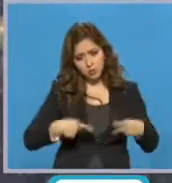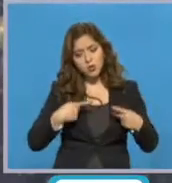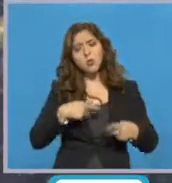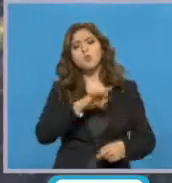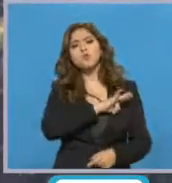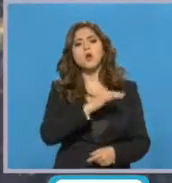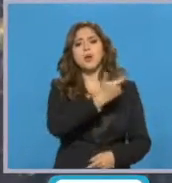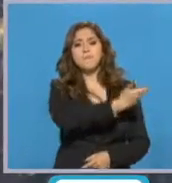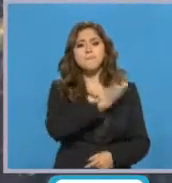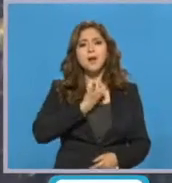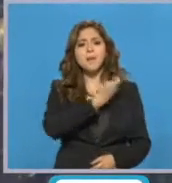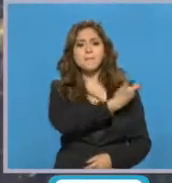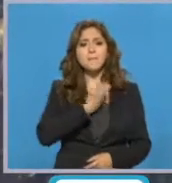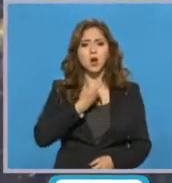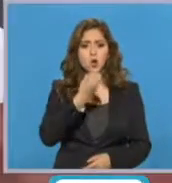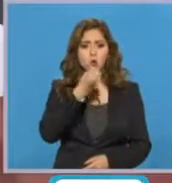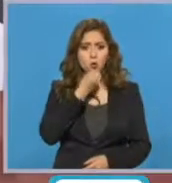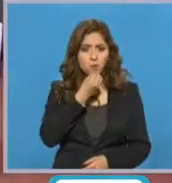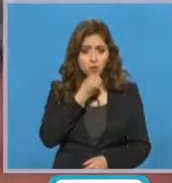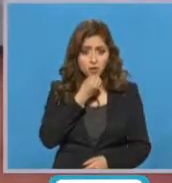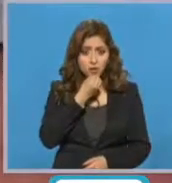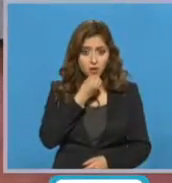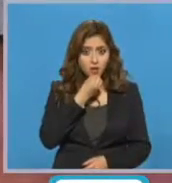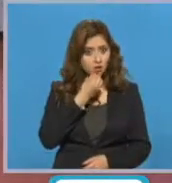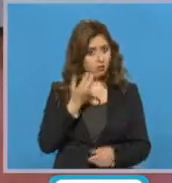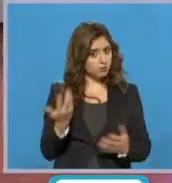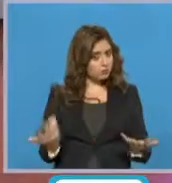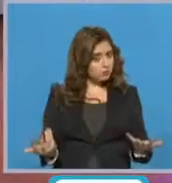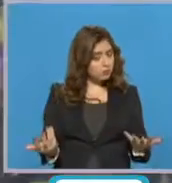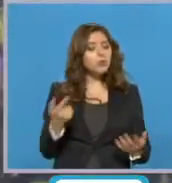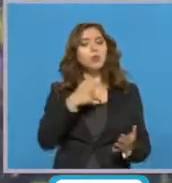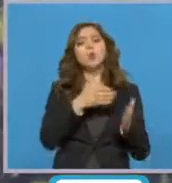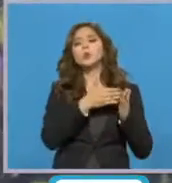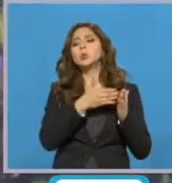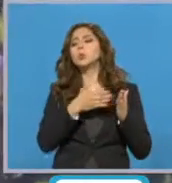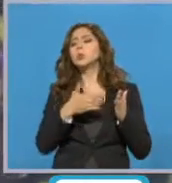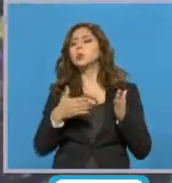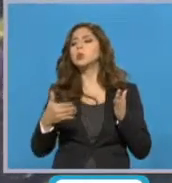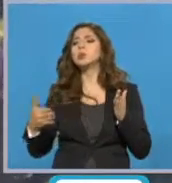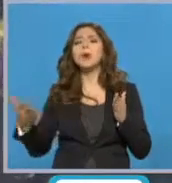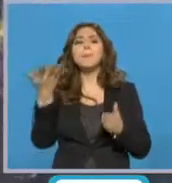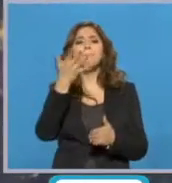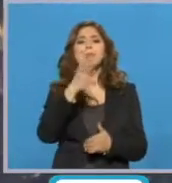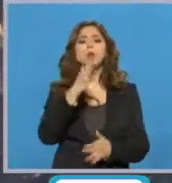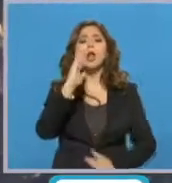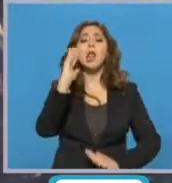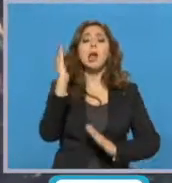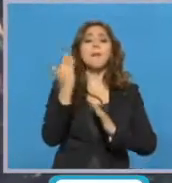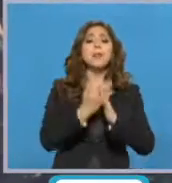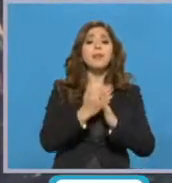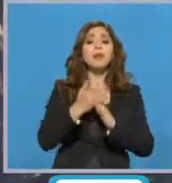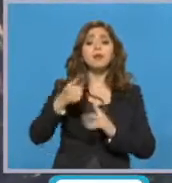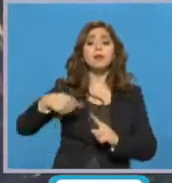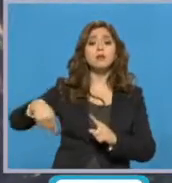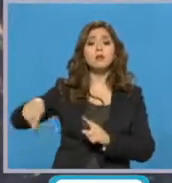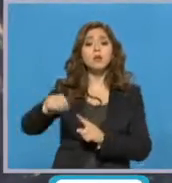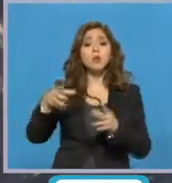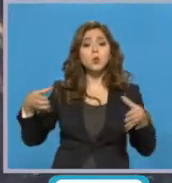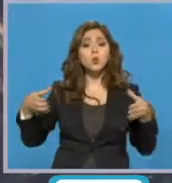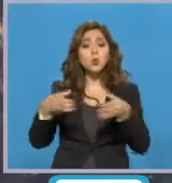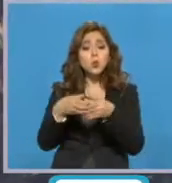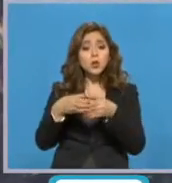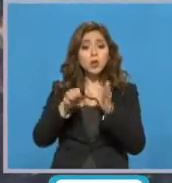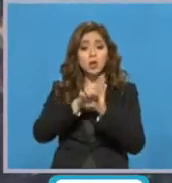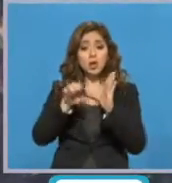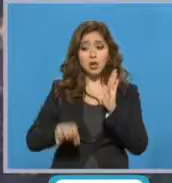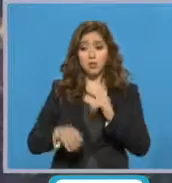pensión alimenticia, ¿no? Que me dé una pensión alimenticia que puede durar la mitad de lo que duró la sociedad de convivencia. Si nosotros estuvimos